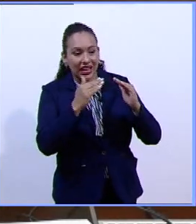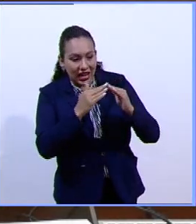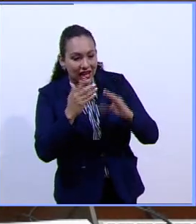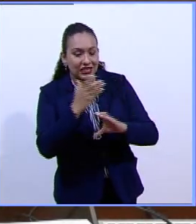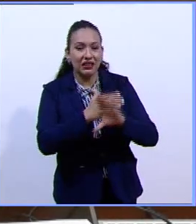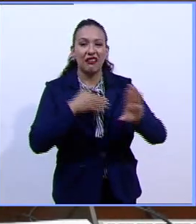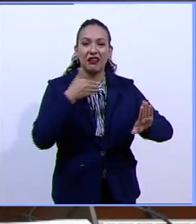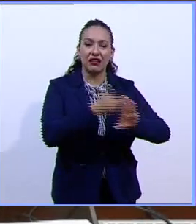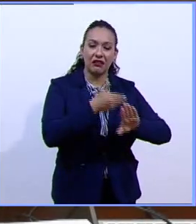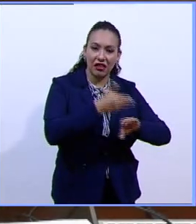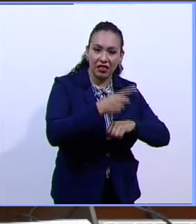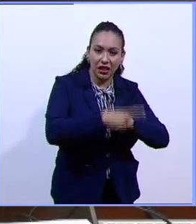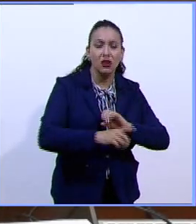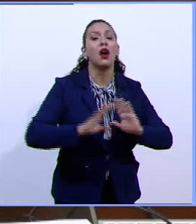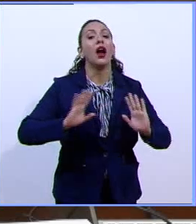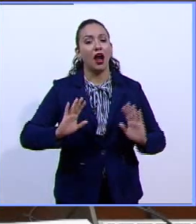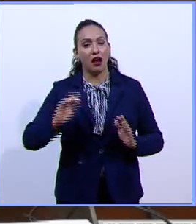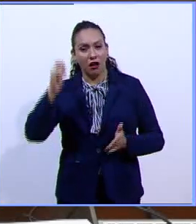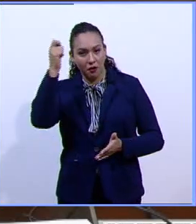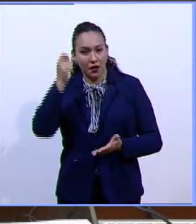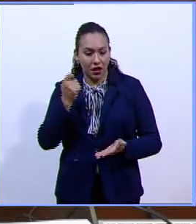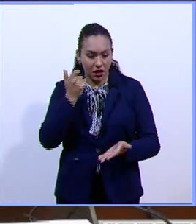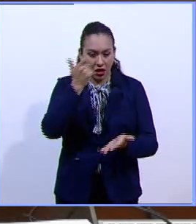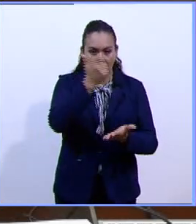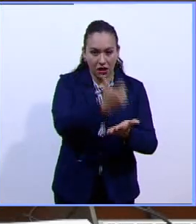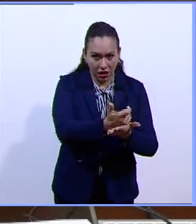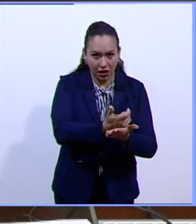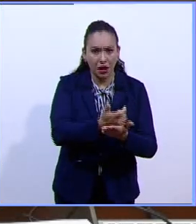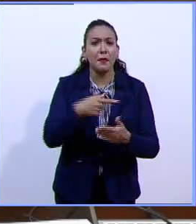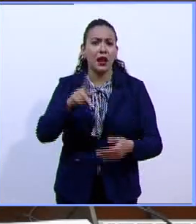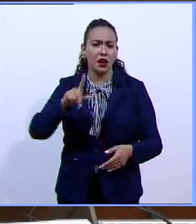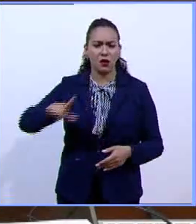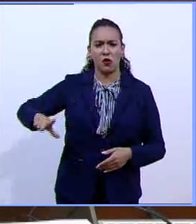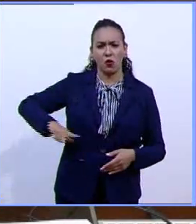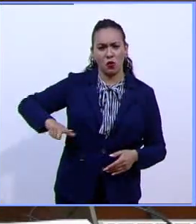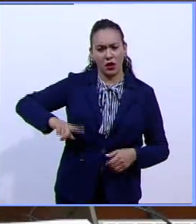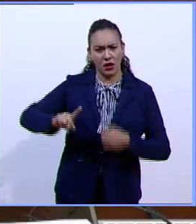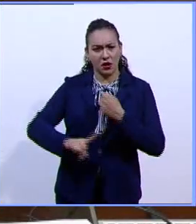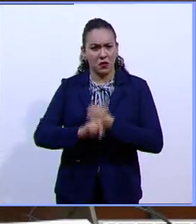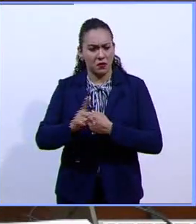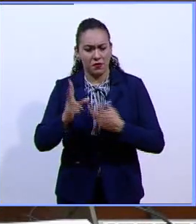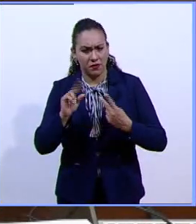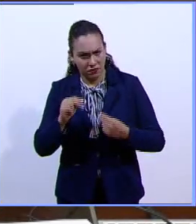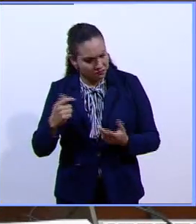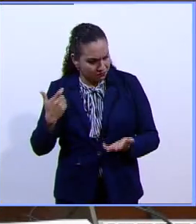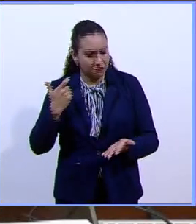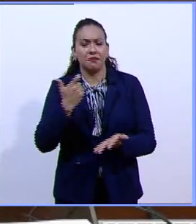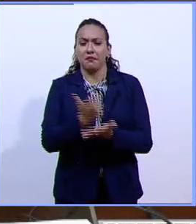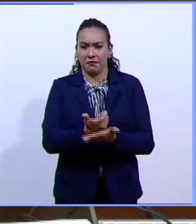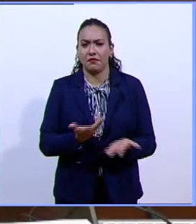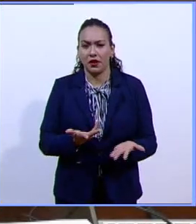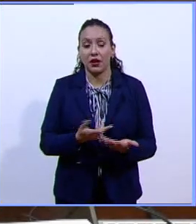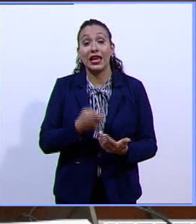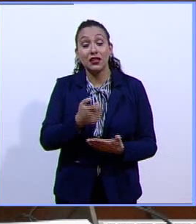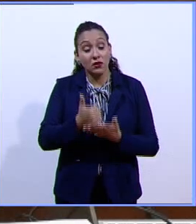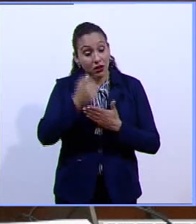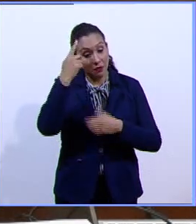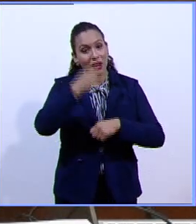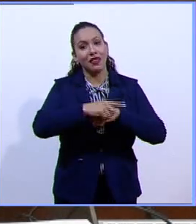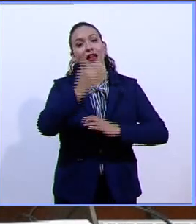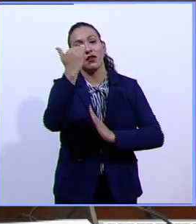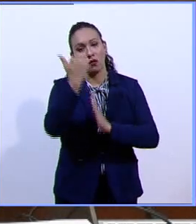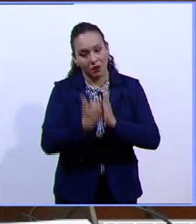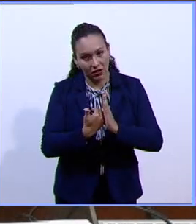superar el monto compensatorio sin consecuencias para el Estado, lo cual desincentiva la prevención del daño y reduce